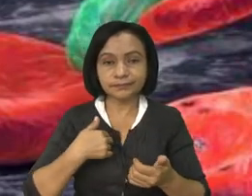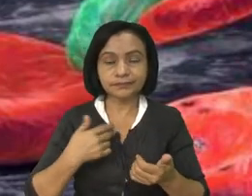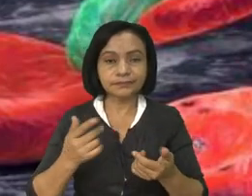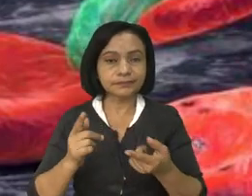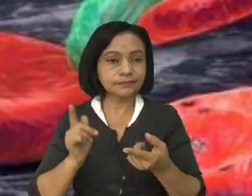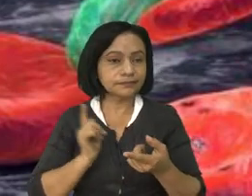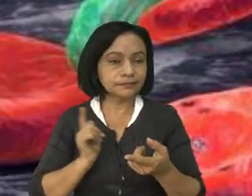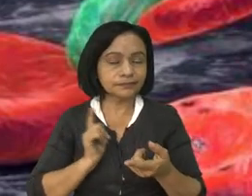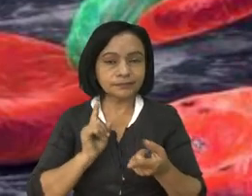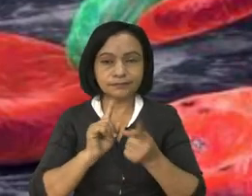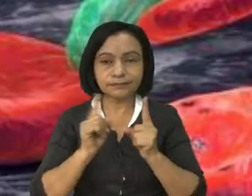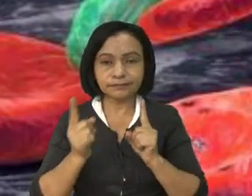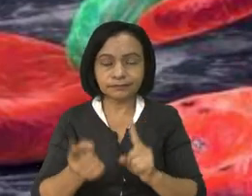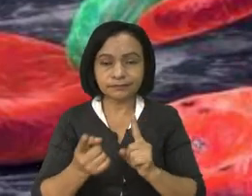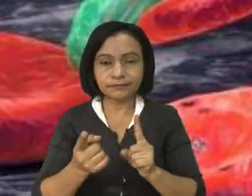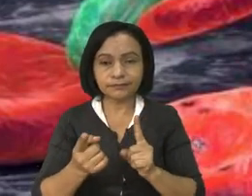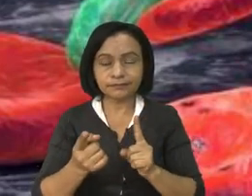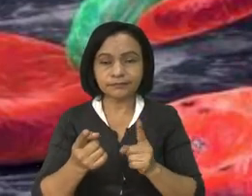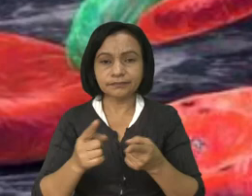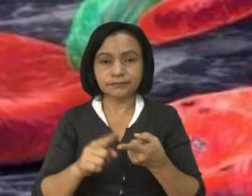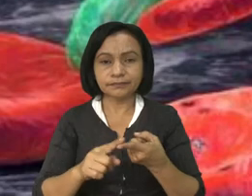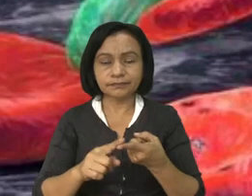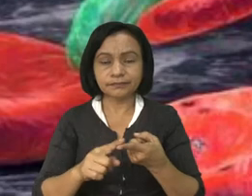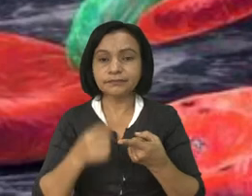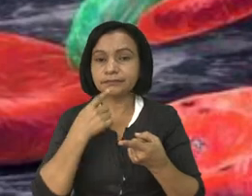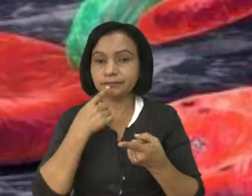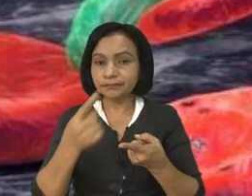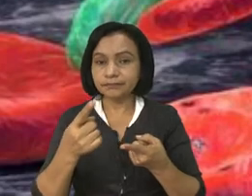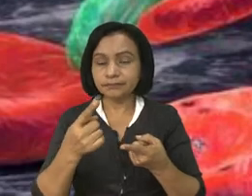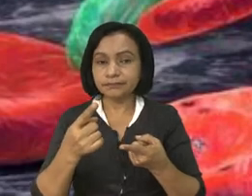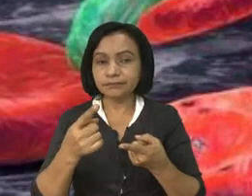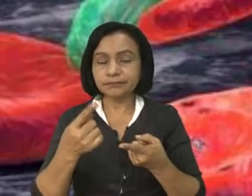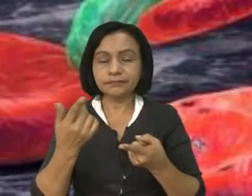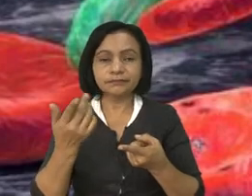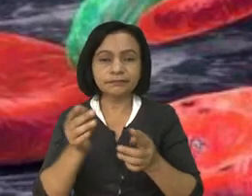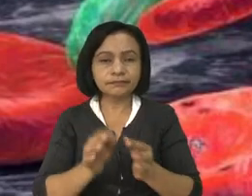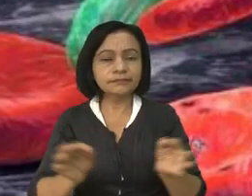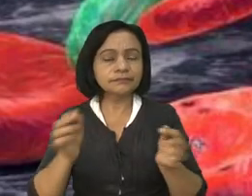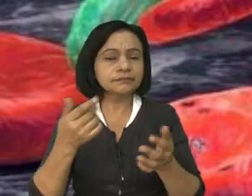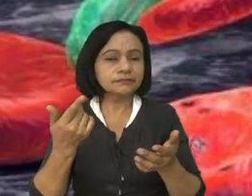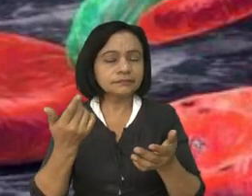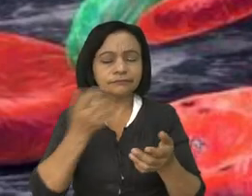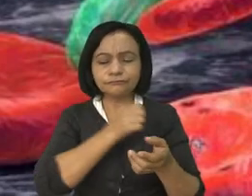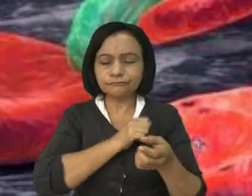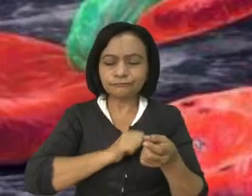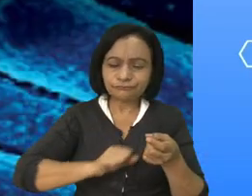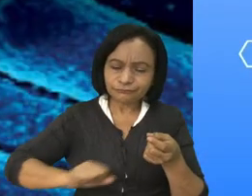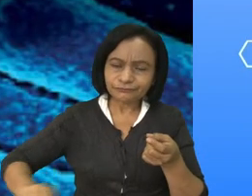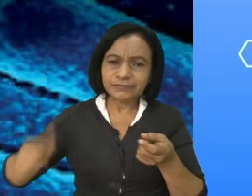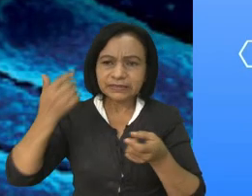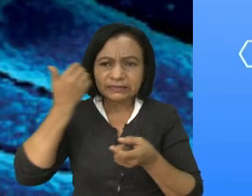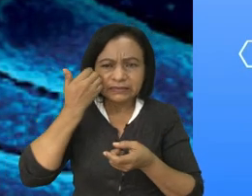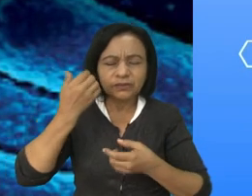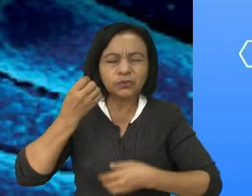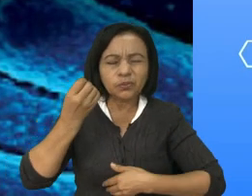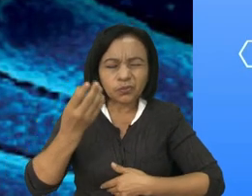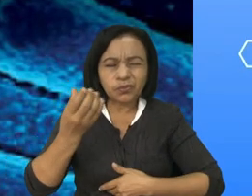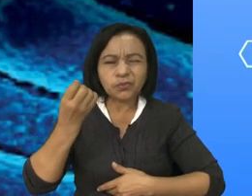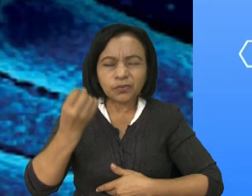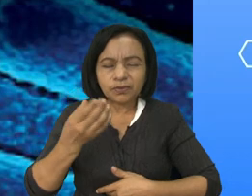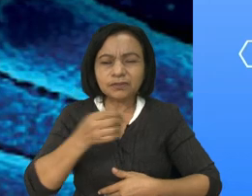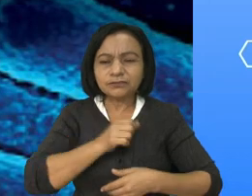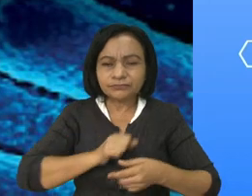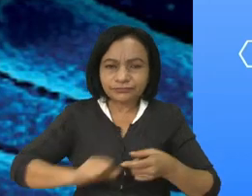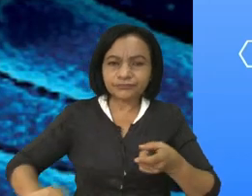tener alteraciones en la mucosa intestinal, que como uh-huh te decía, el síntoma principal uh-huh es la diarrea. Y el dolor de estómago, obviamente. El